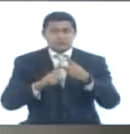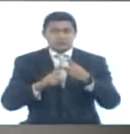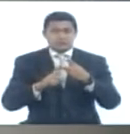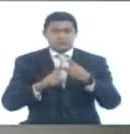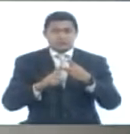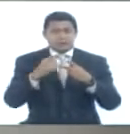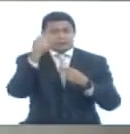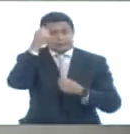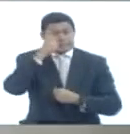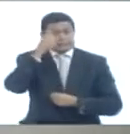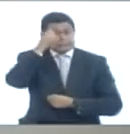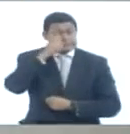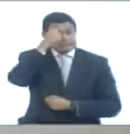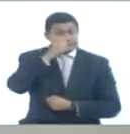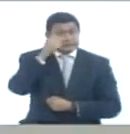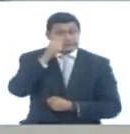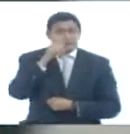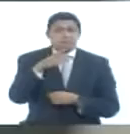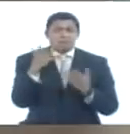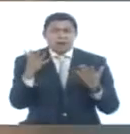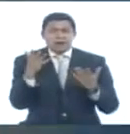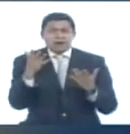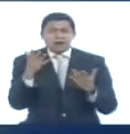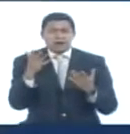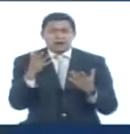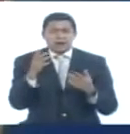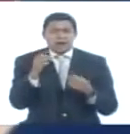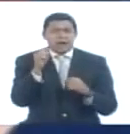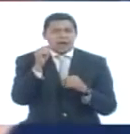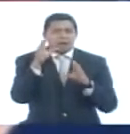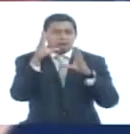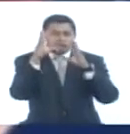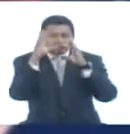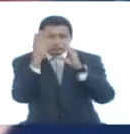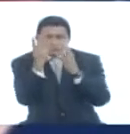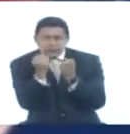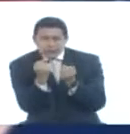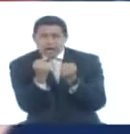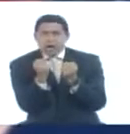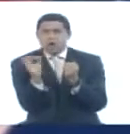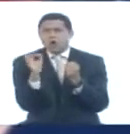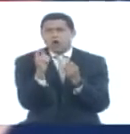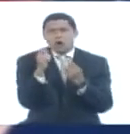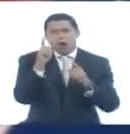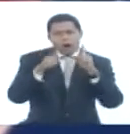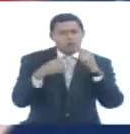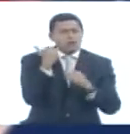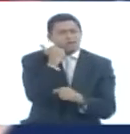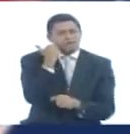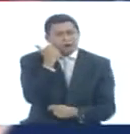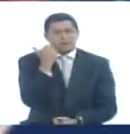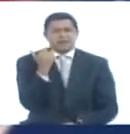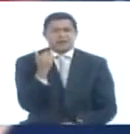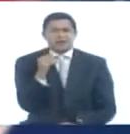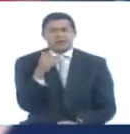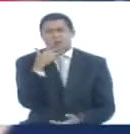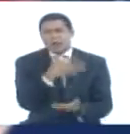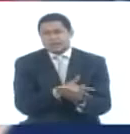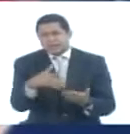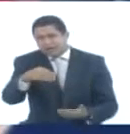Hace cicatrices en la córnea, en la retina, para cauterizar o para tratar enfermedades como la retinopatía